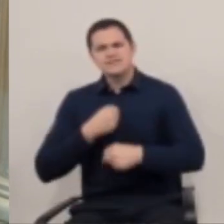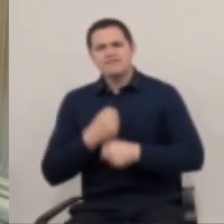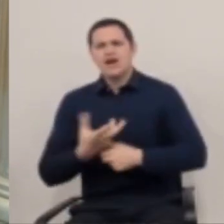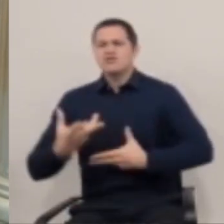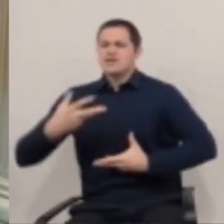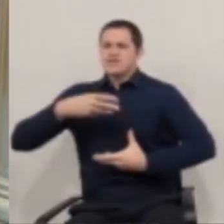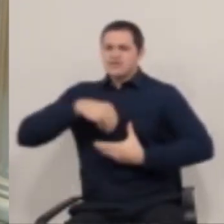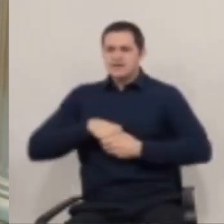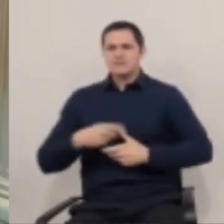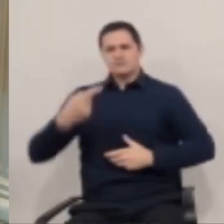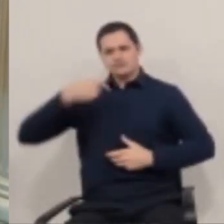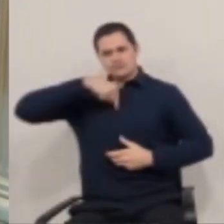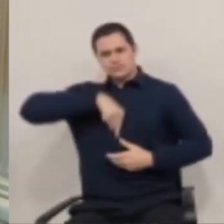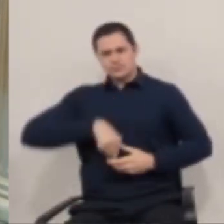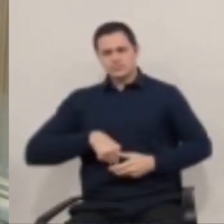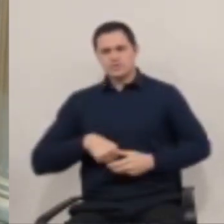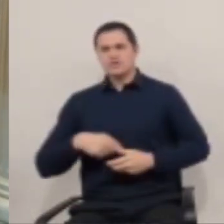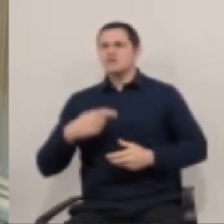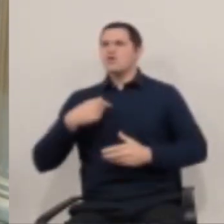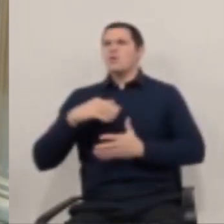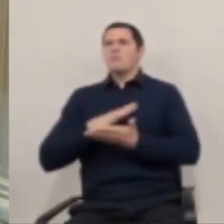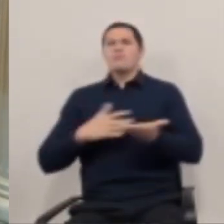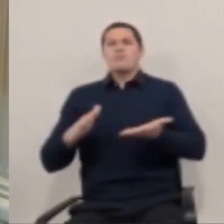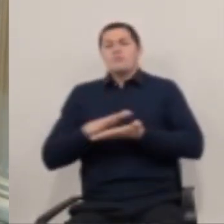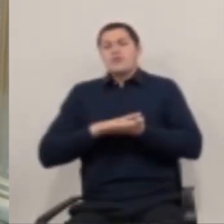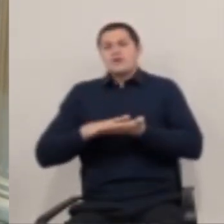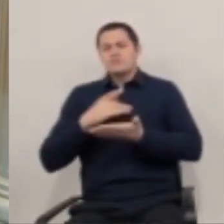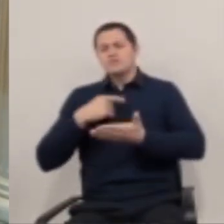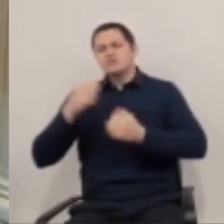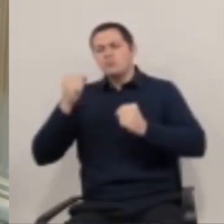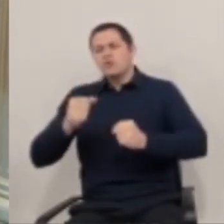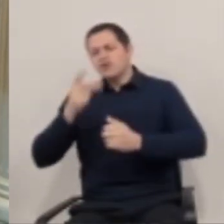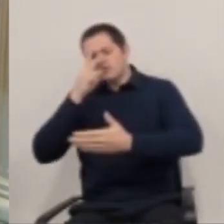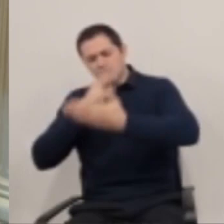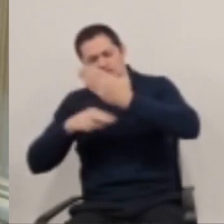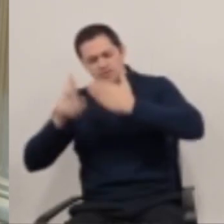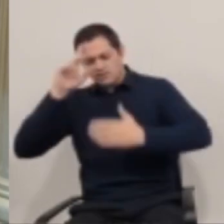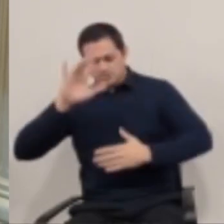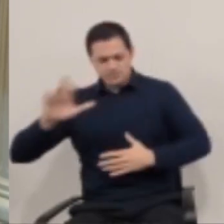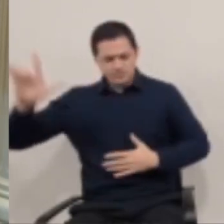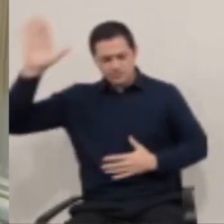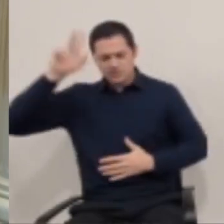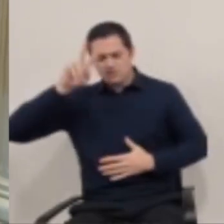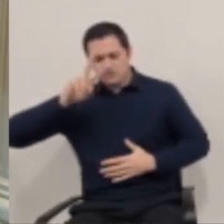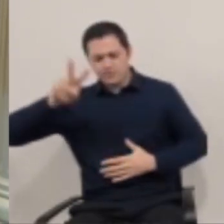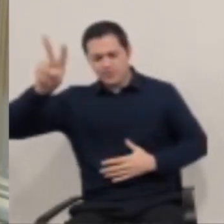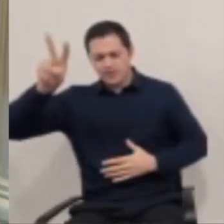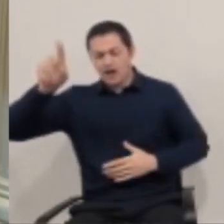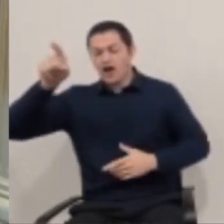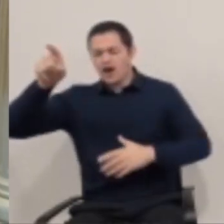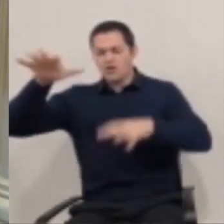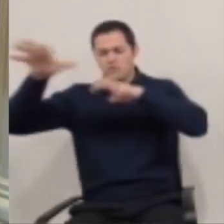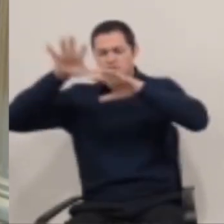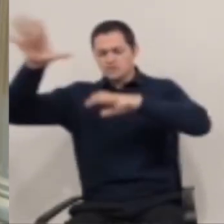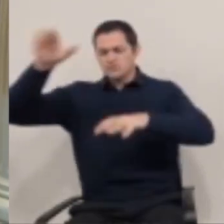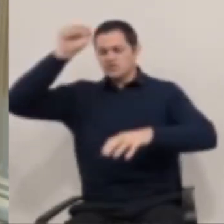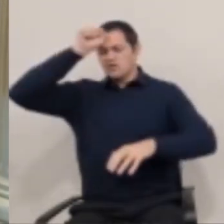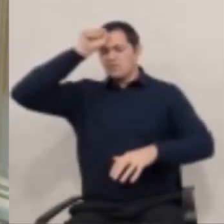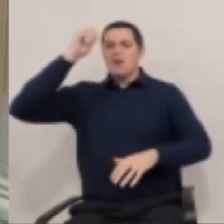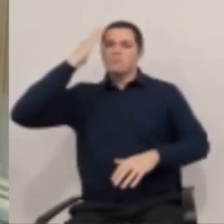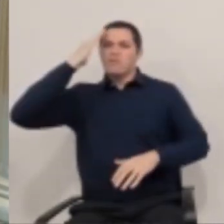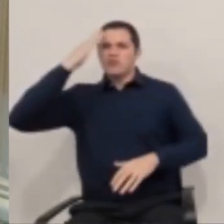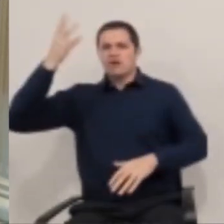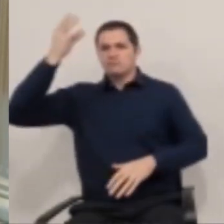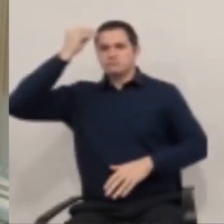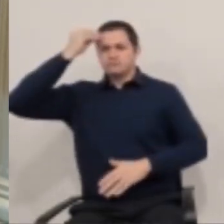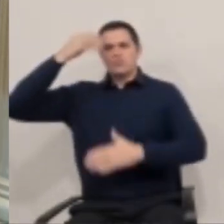que consiste en crear, a partir de nuestras miradas auténticas, un objeto posible y aceptable para nuestra memoria. Solo vemos lo que conocemos. Más allá